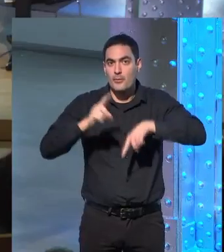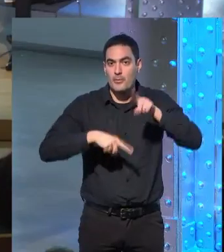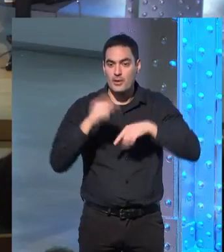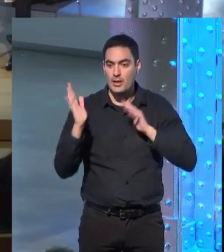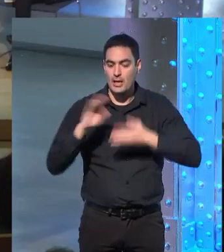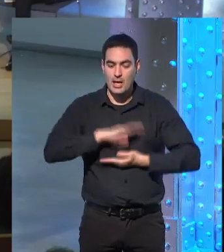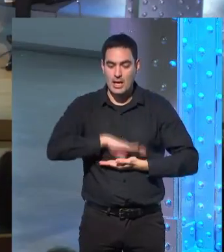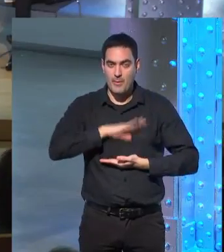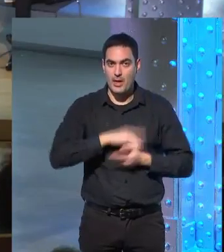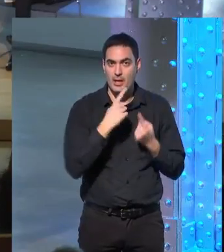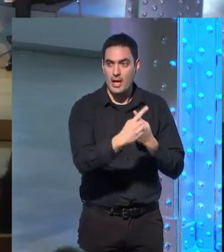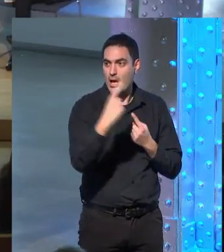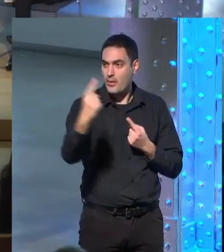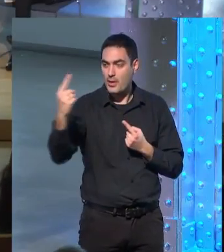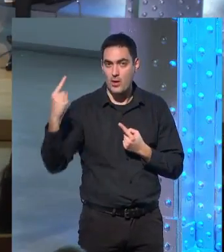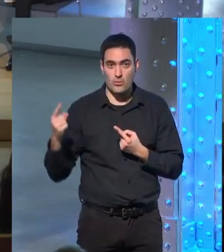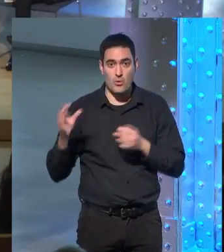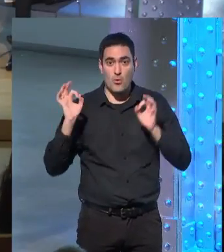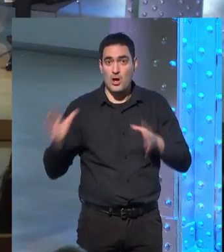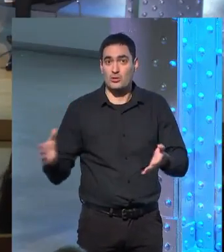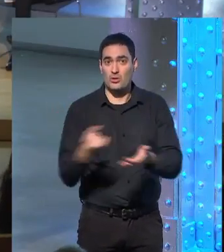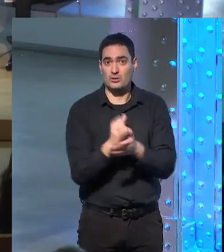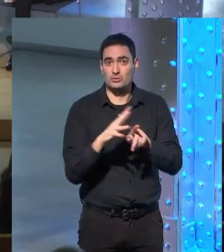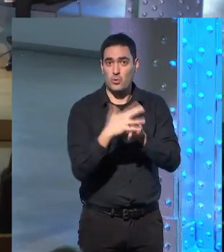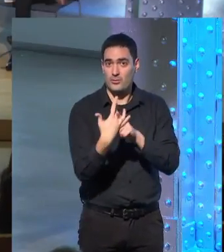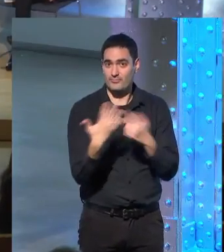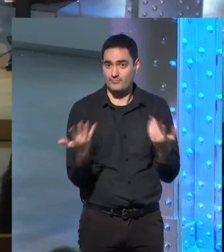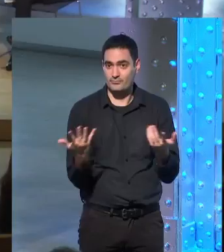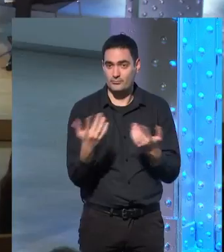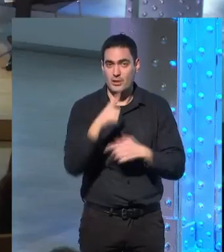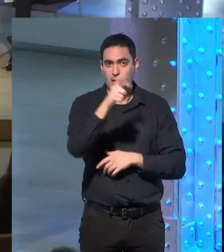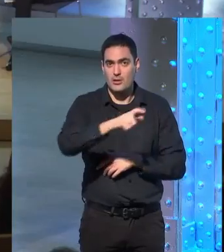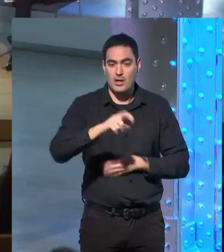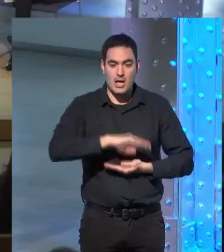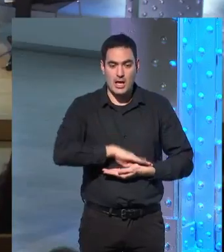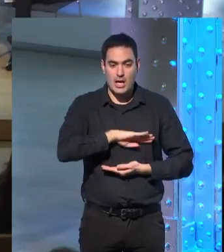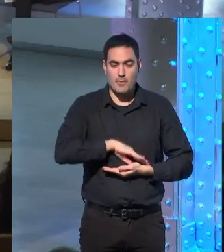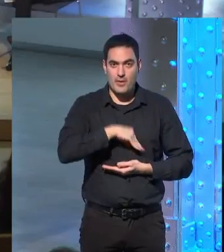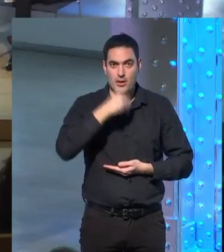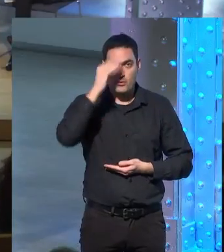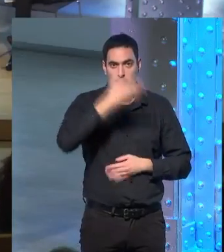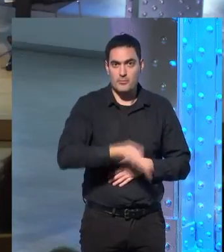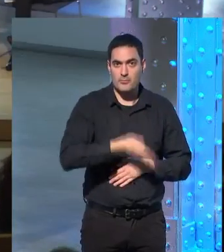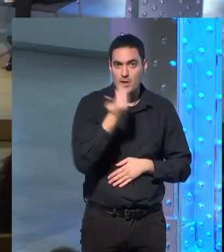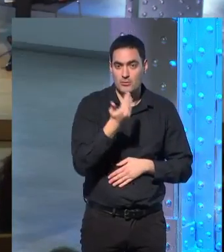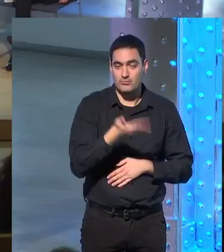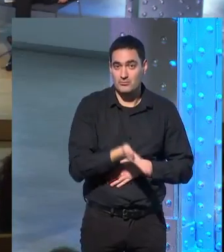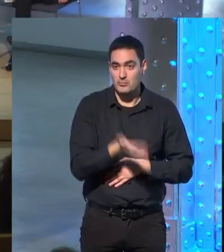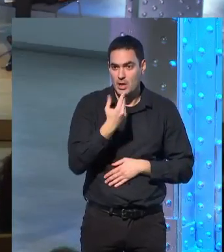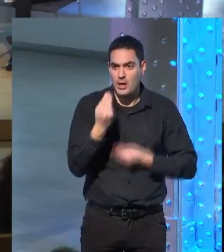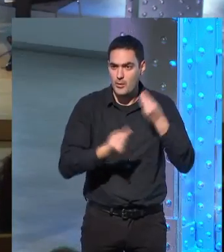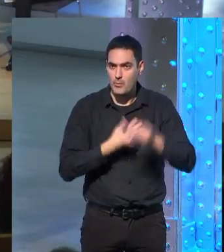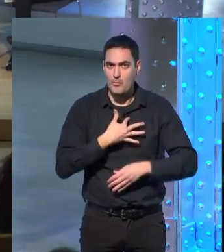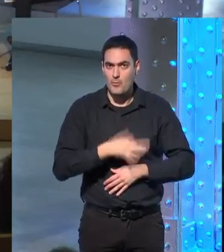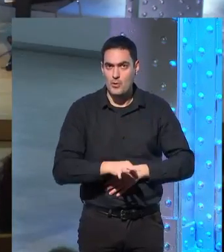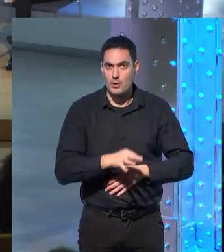la capacidad de cada uno, como en todo. Hay personas con mayores capacidades cognitivas que podrá